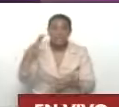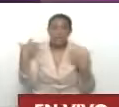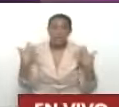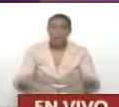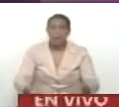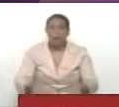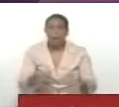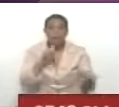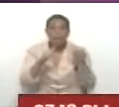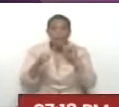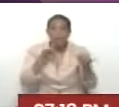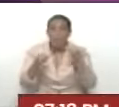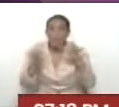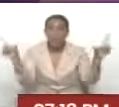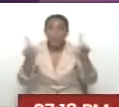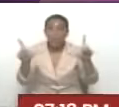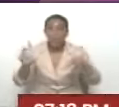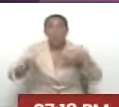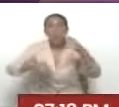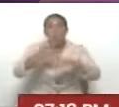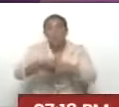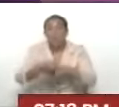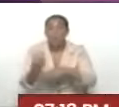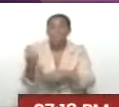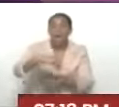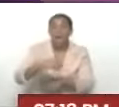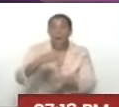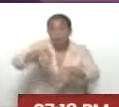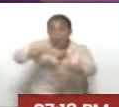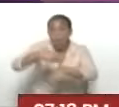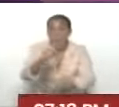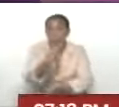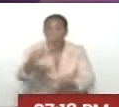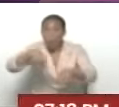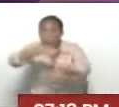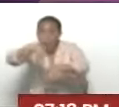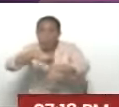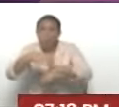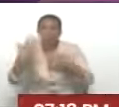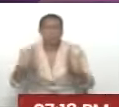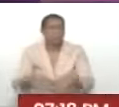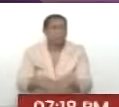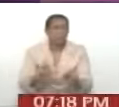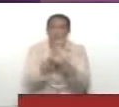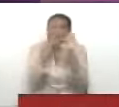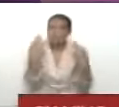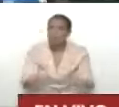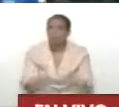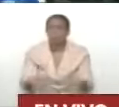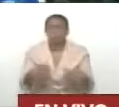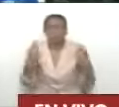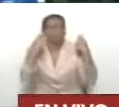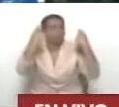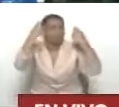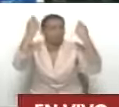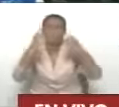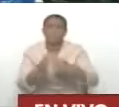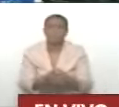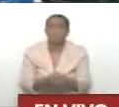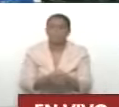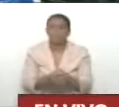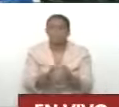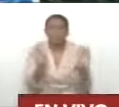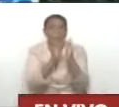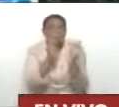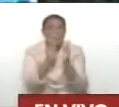de audiencia y subimos a 2 horas. Y luego se convirtió en parte de la misma campaña. ¿En un ícono?